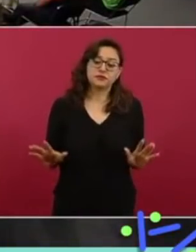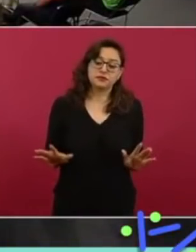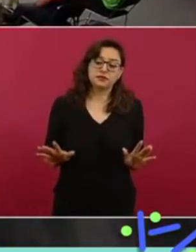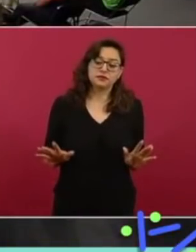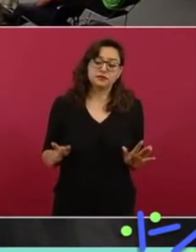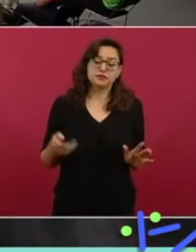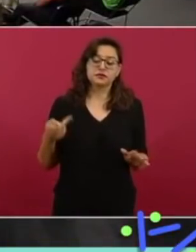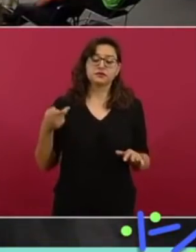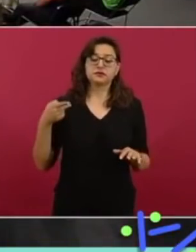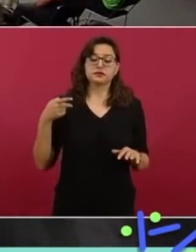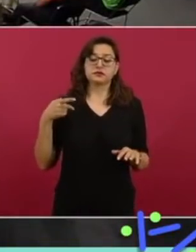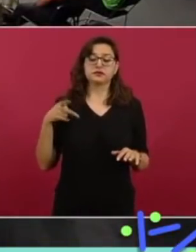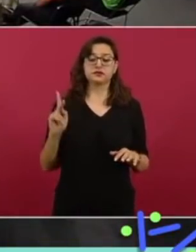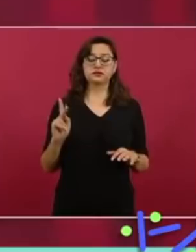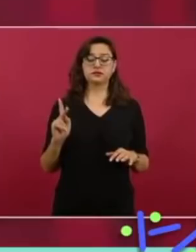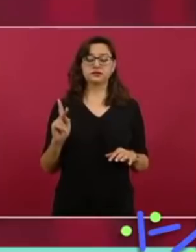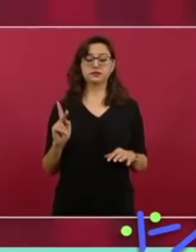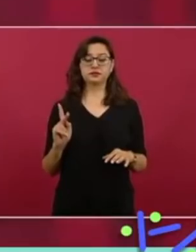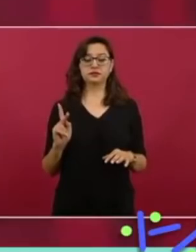hay